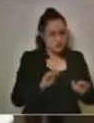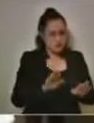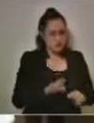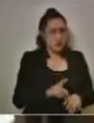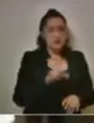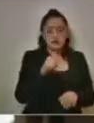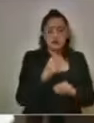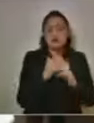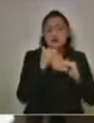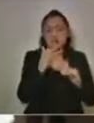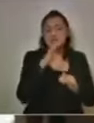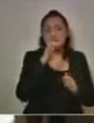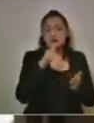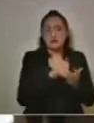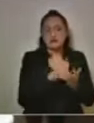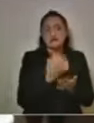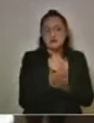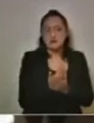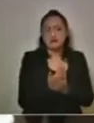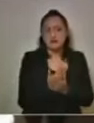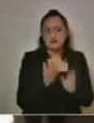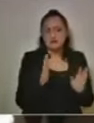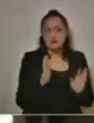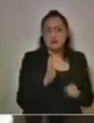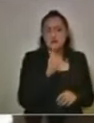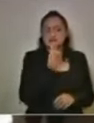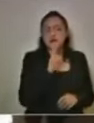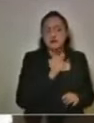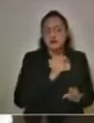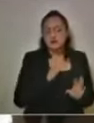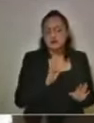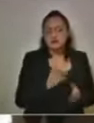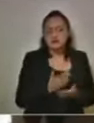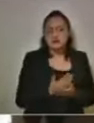se va a llegar a 500.000 o algo así sí